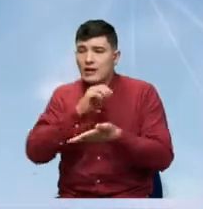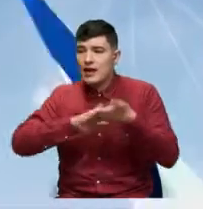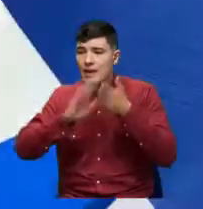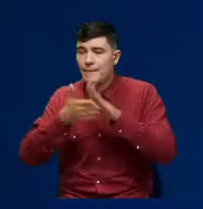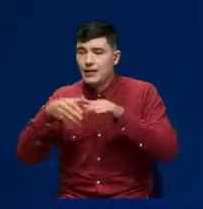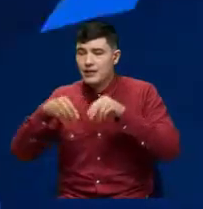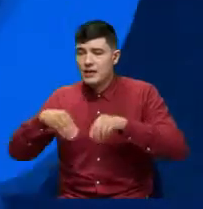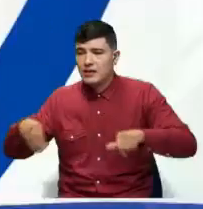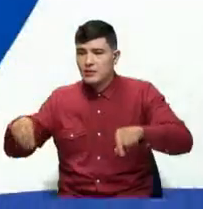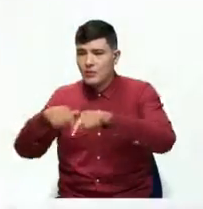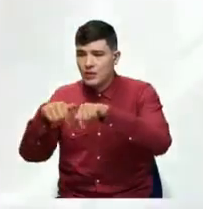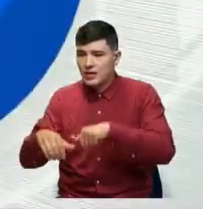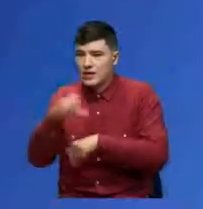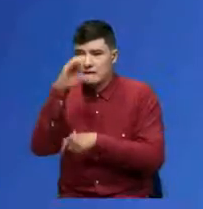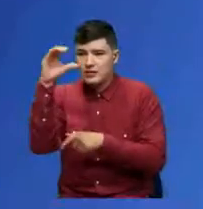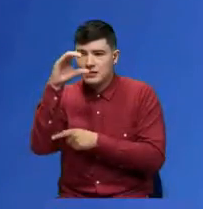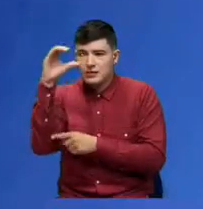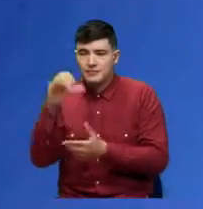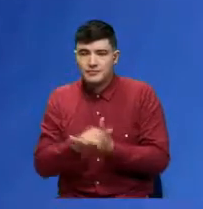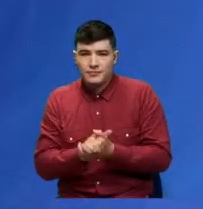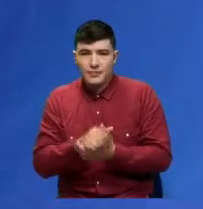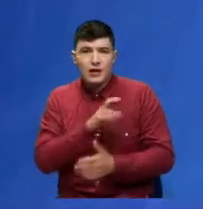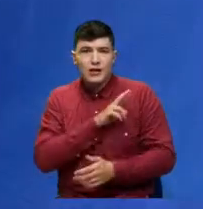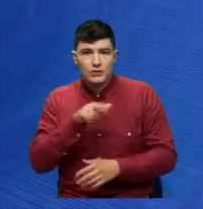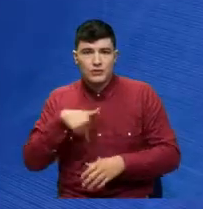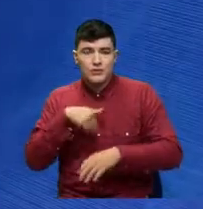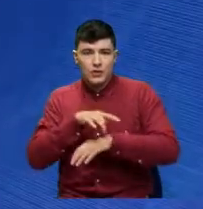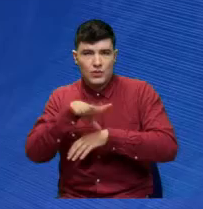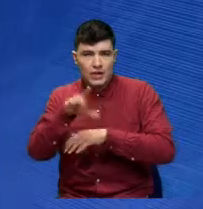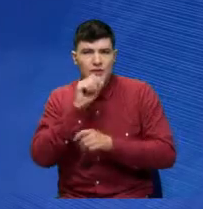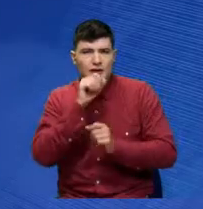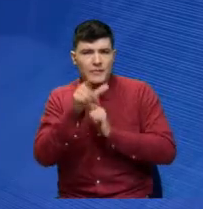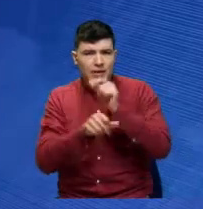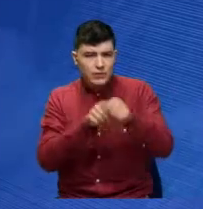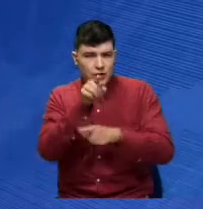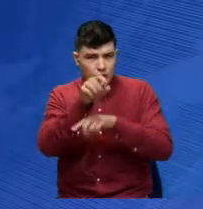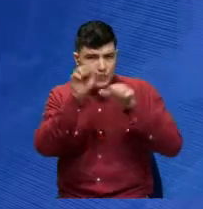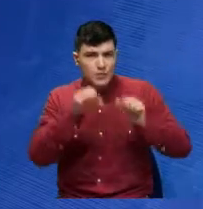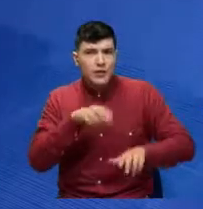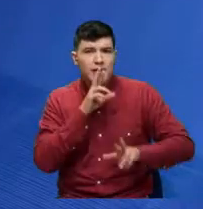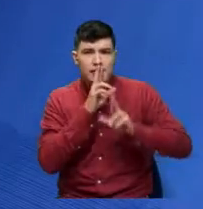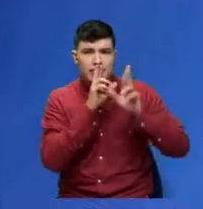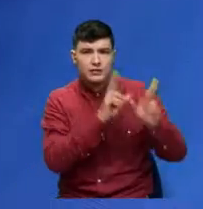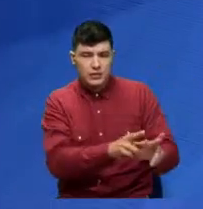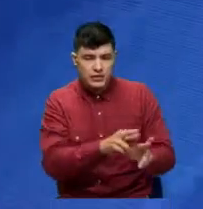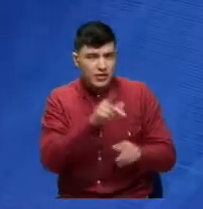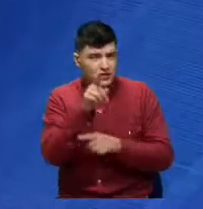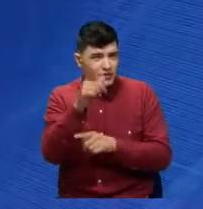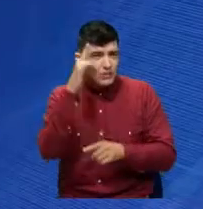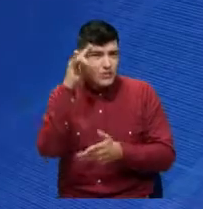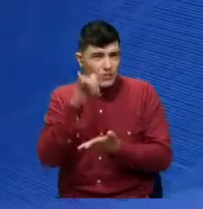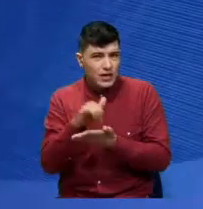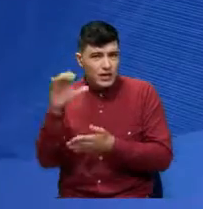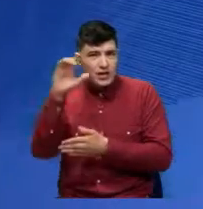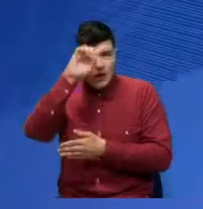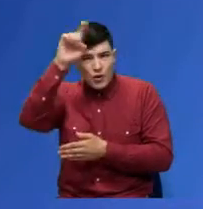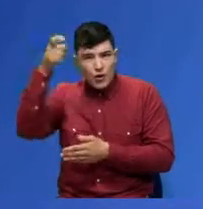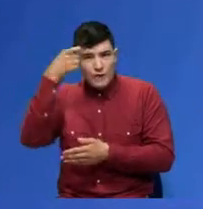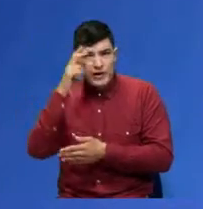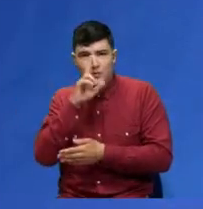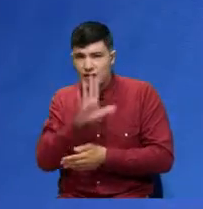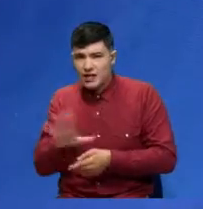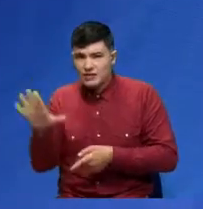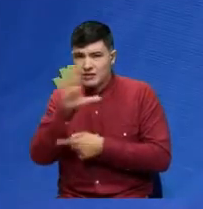de Colombia. Los dejamos con una encuesta que pueden encontrar en nuestras redes sociales. ¿Considera usted que el gobierno está tomando las